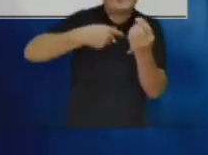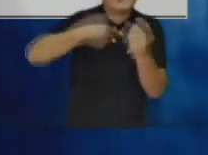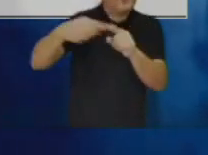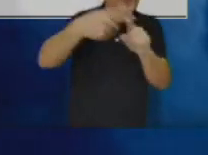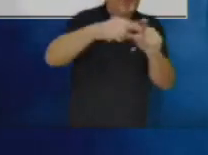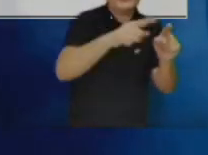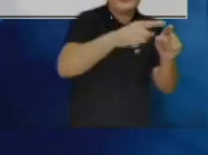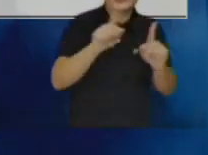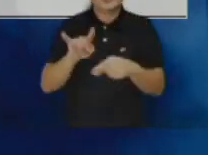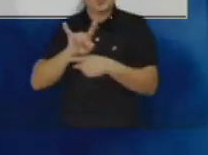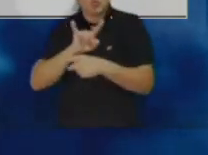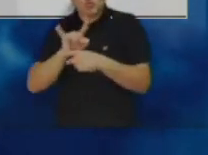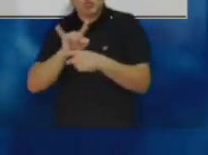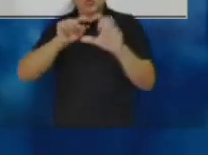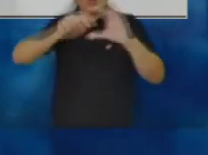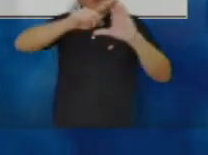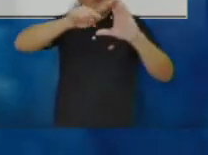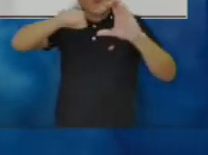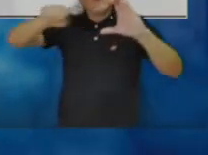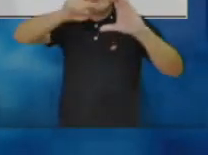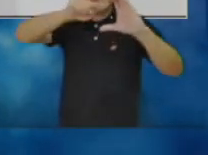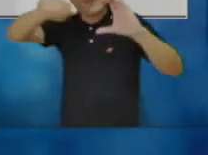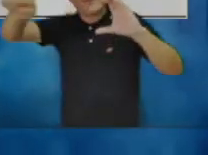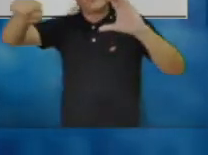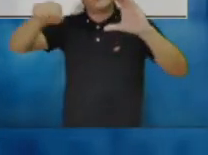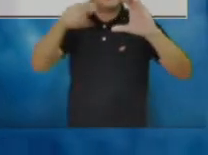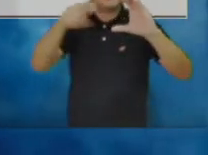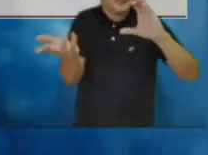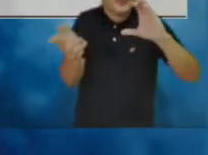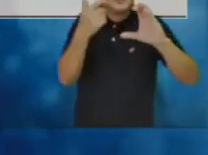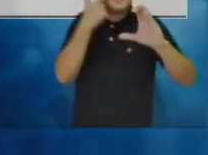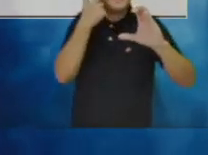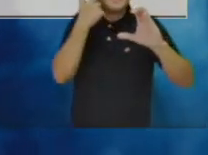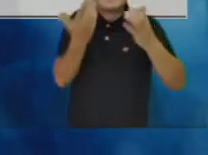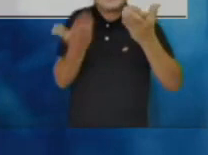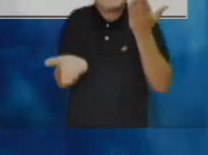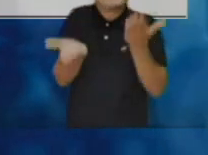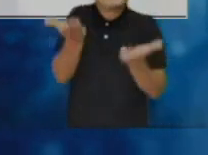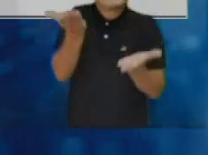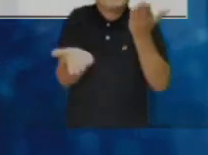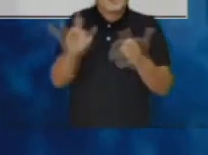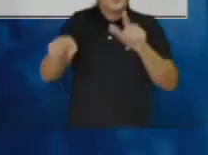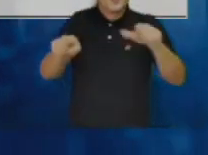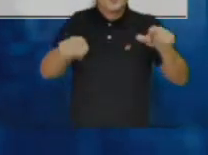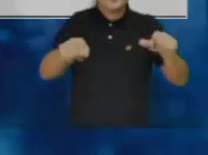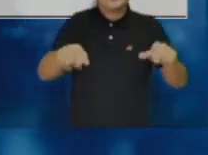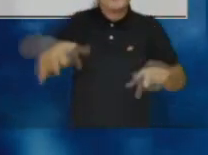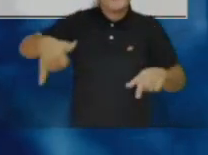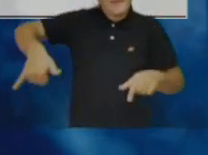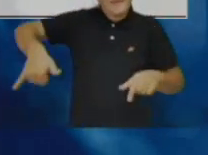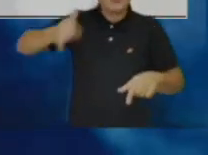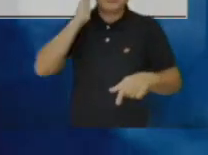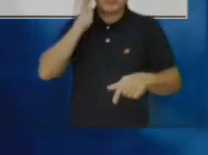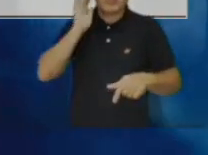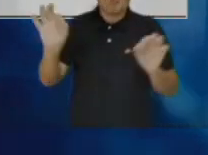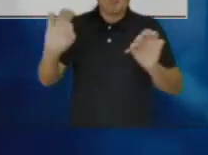usos, tanto fijos como de algunos que se transportan, son equipos móviles,